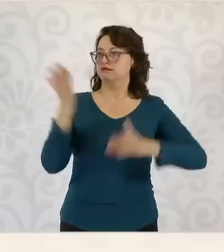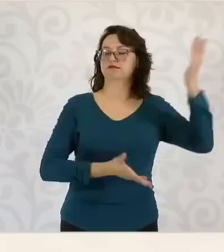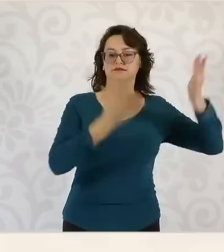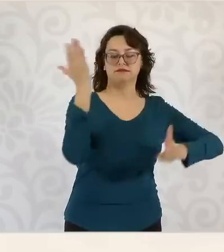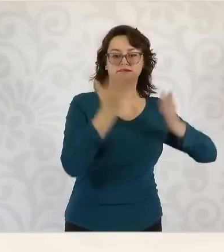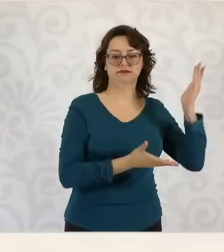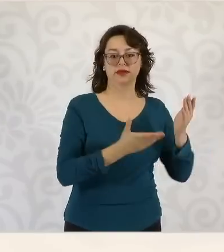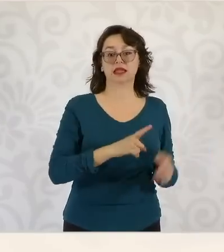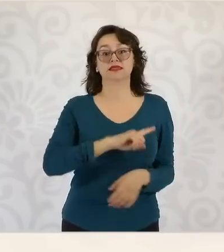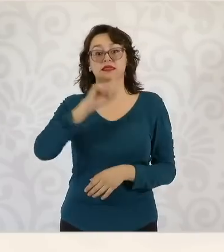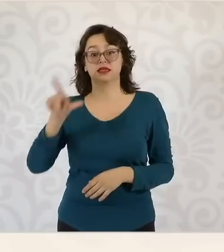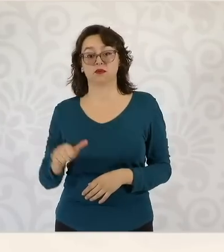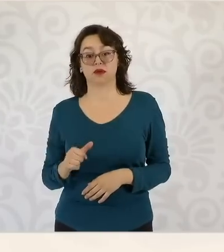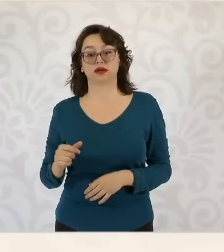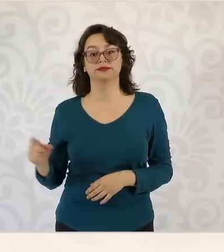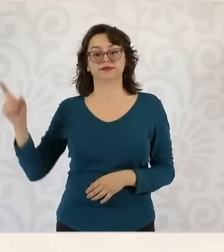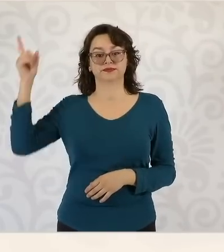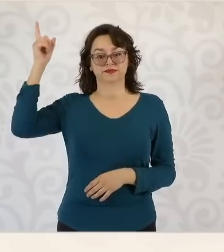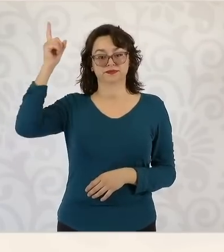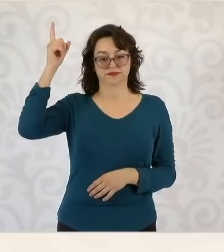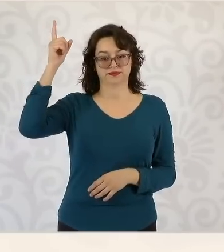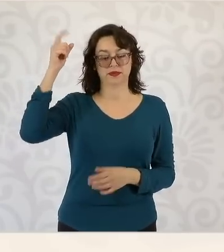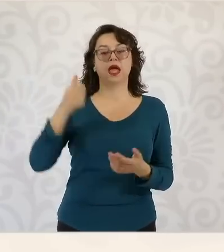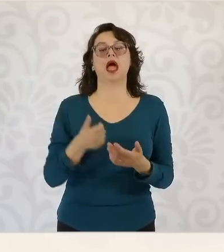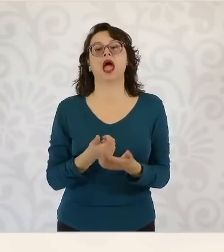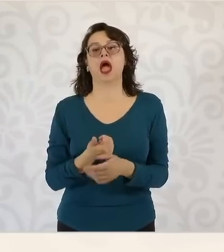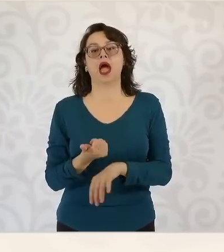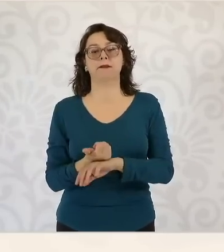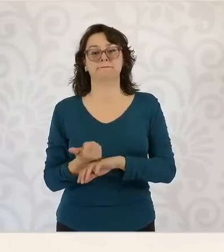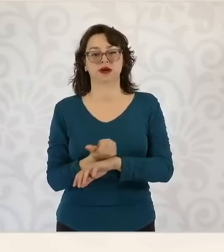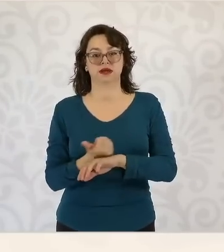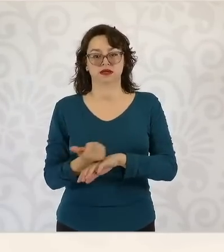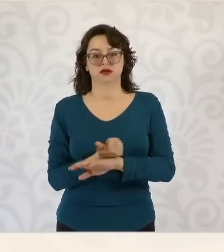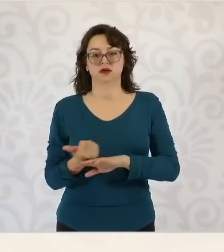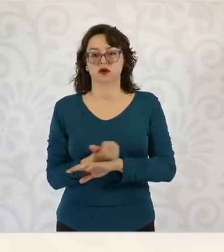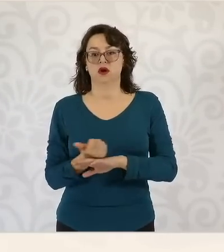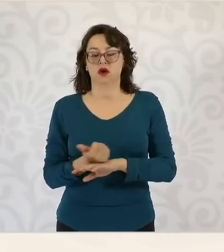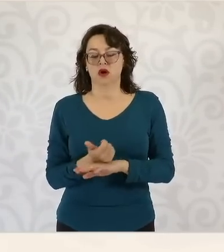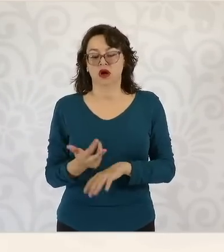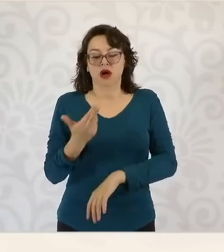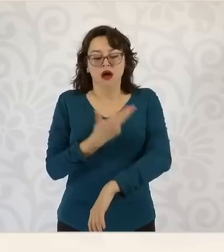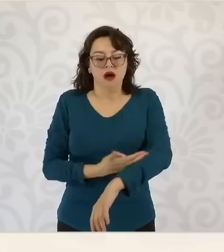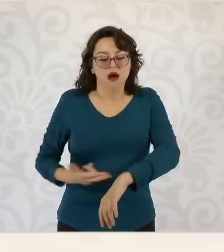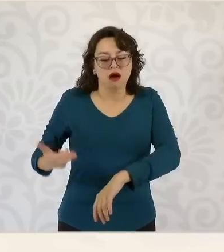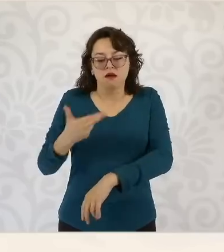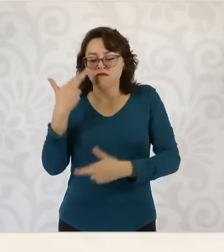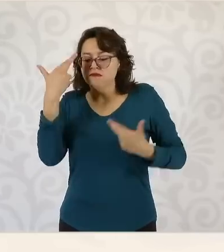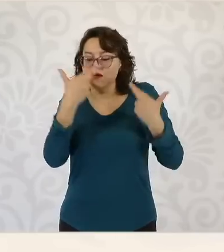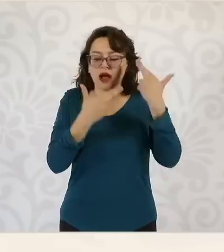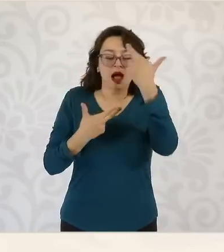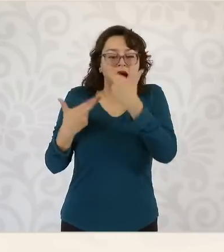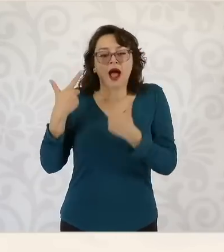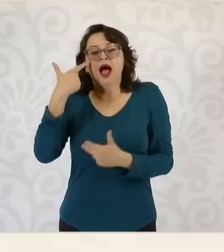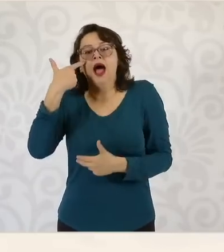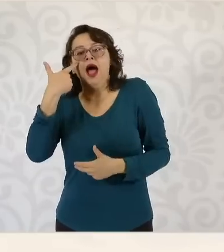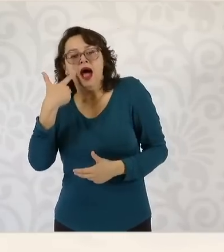eso? Que ya se presentó a la comisión intersecretarial que estudia todos los elementos para determinar un polo.